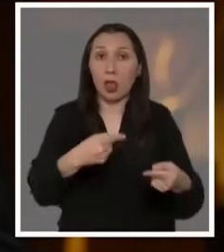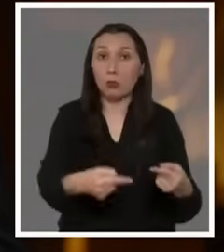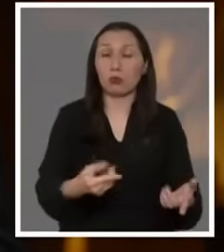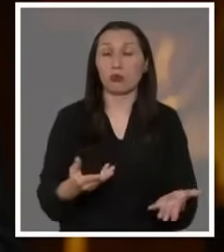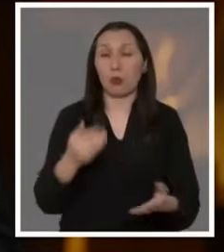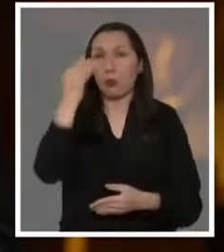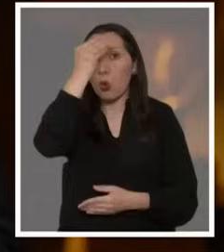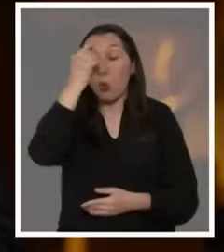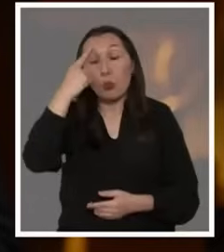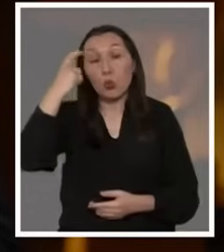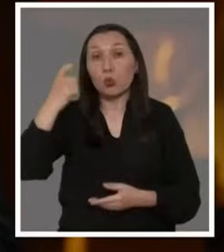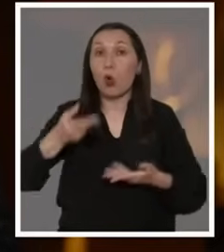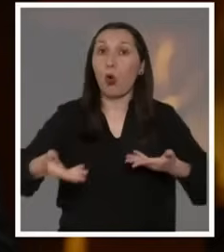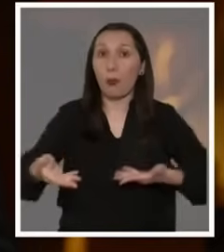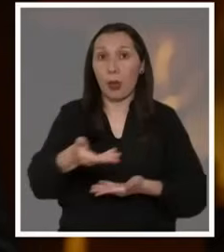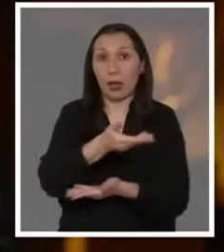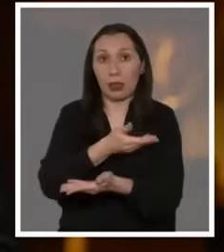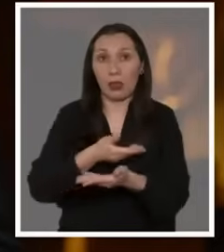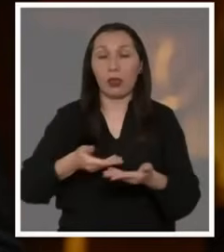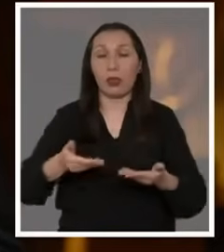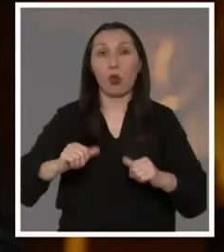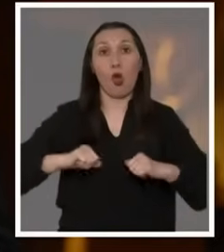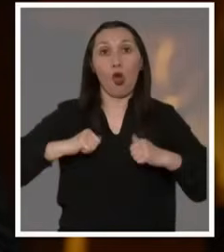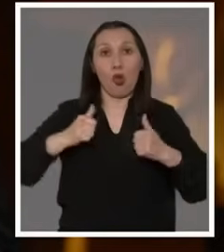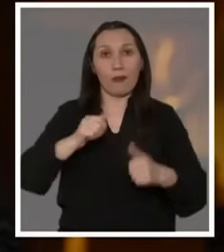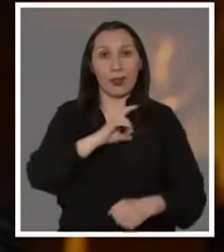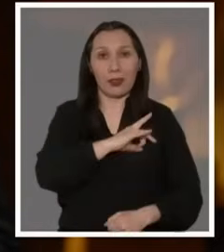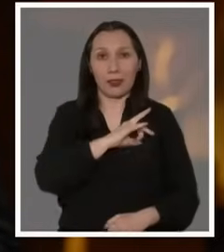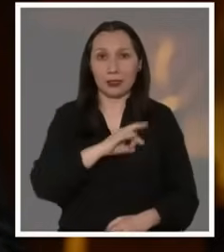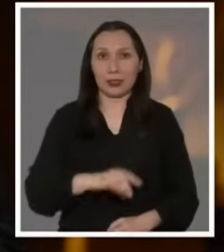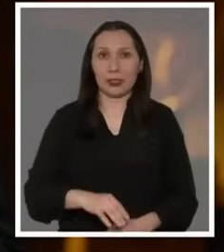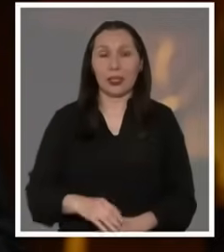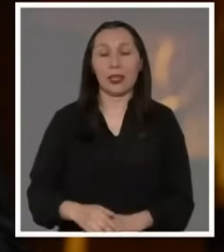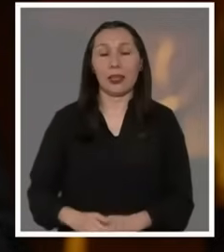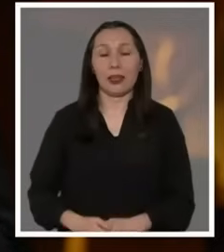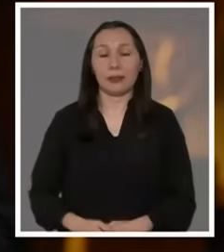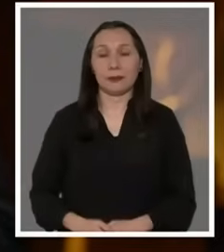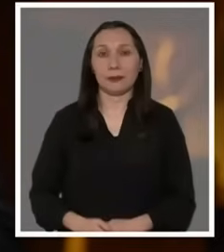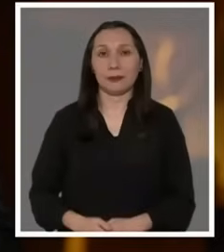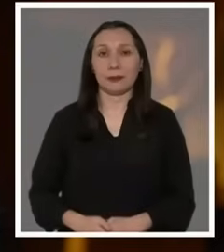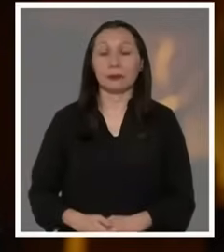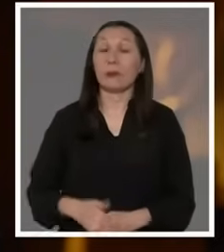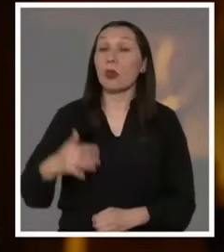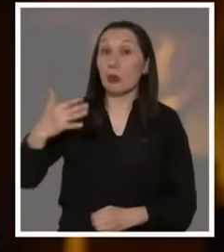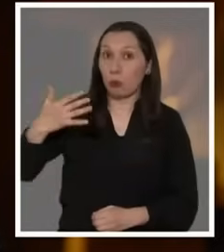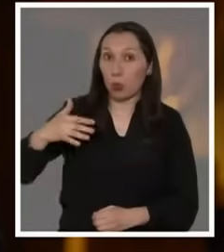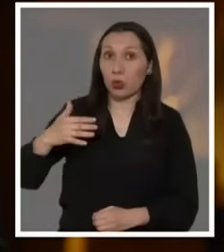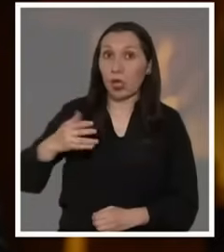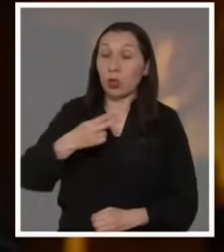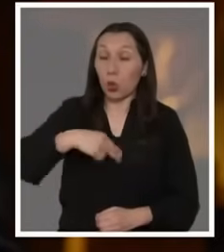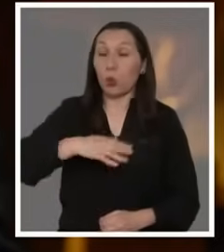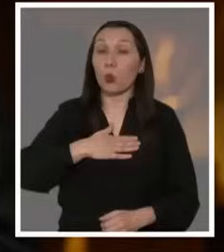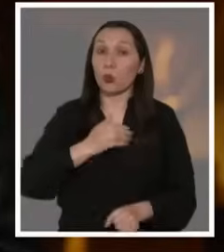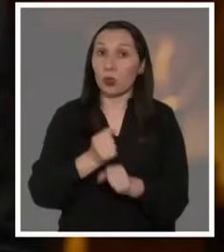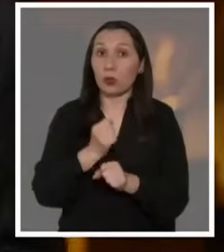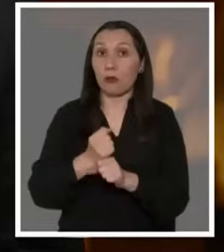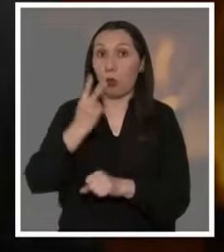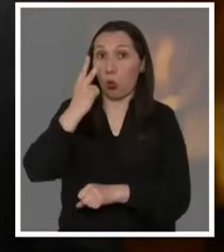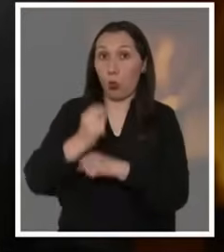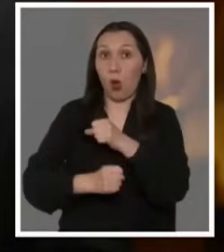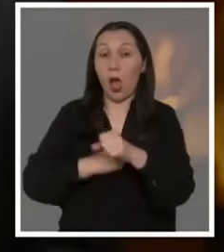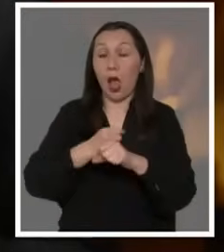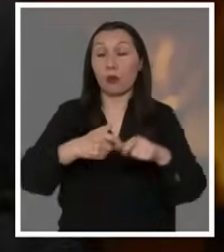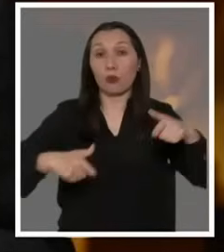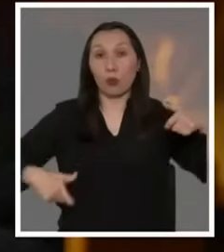de las preocupaciones y sueños compartidos de los jóvenes de Chile. Parte importante de nuestro trabajo en estos 2 años